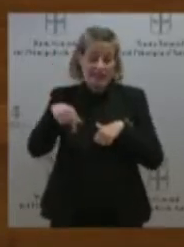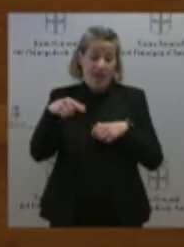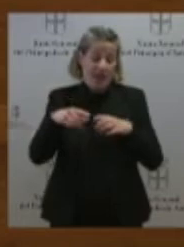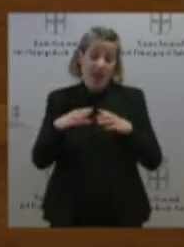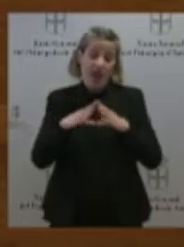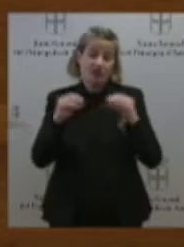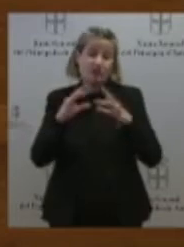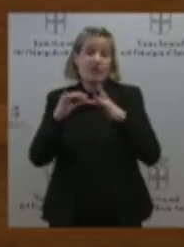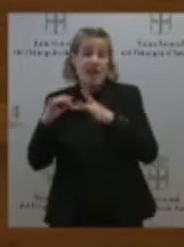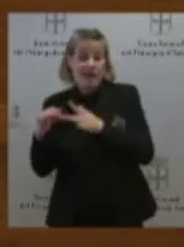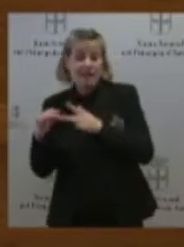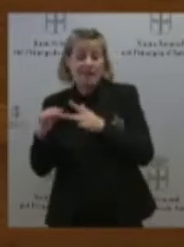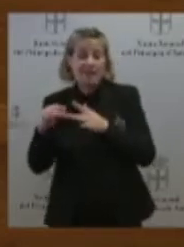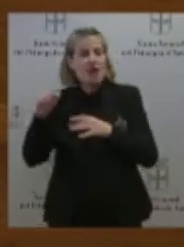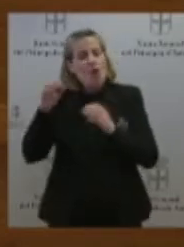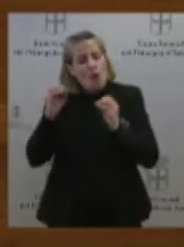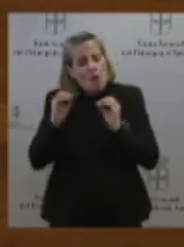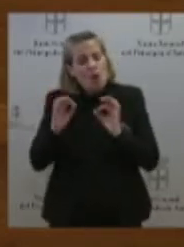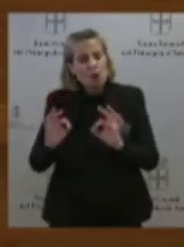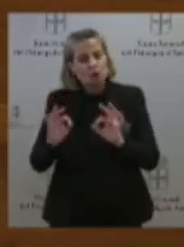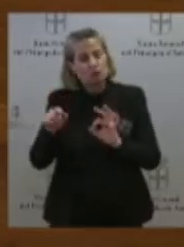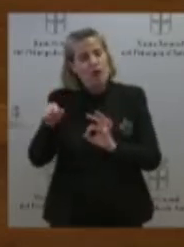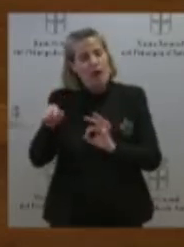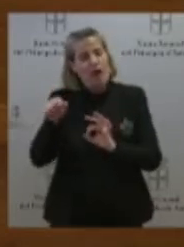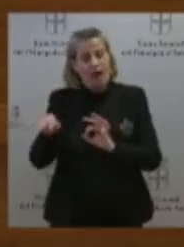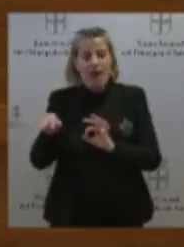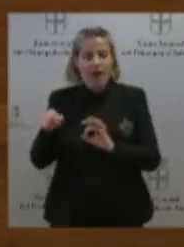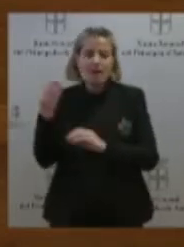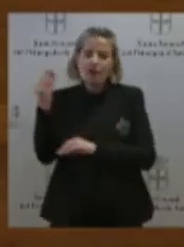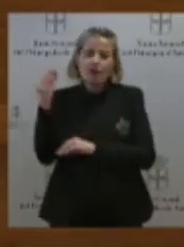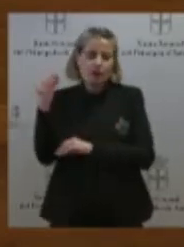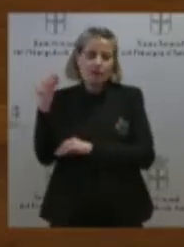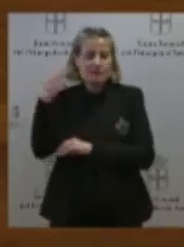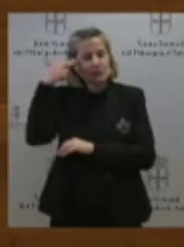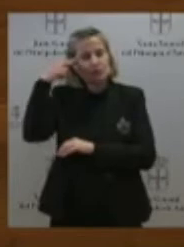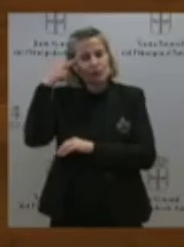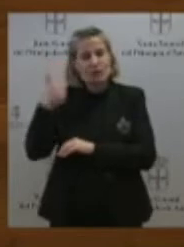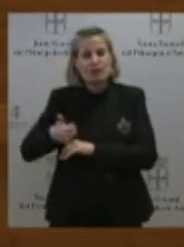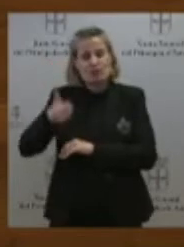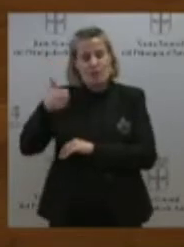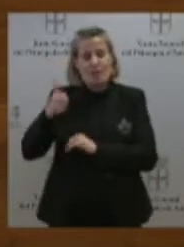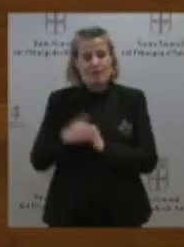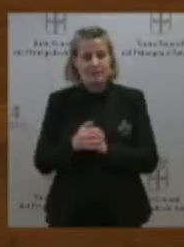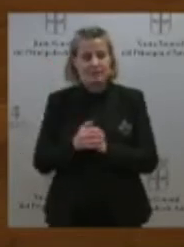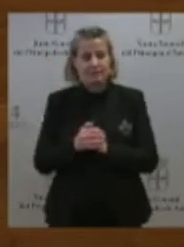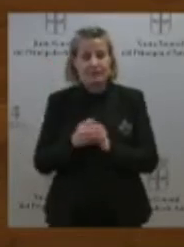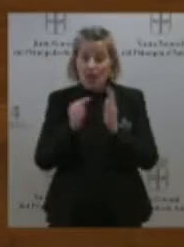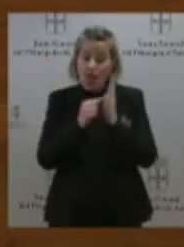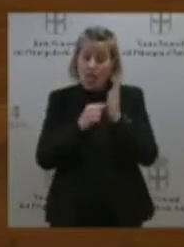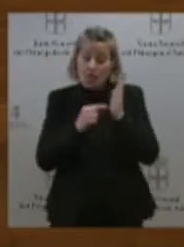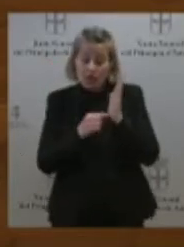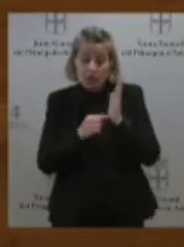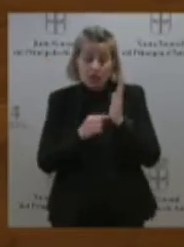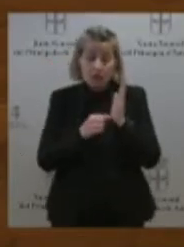ideaciones suicidas entre la juventud. Durante mucho tiempo estos datos sobrevolaron la conciencia pública sin ocuparla por completo.